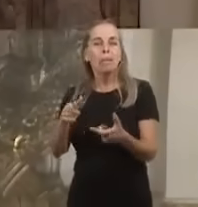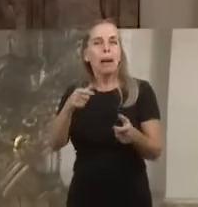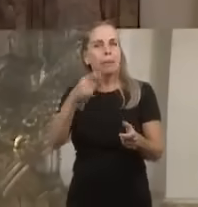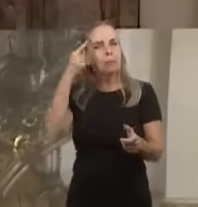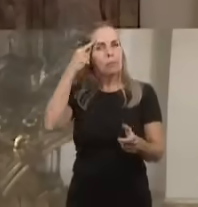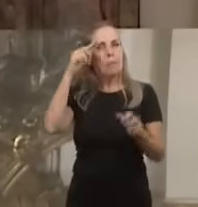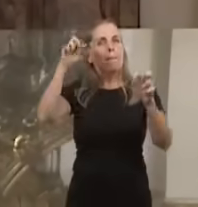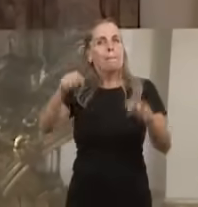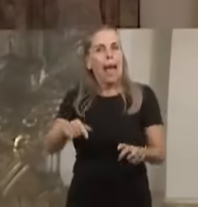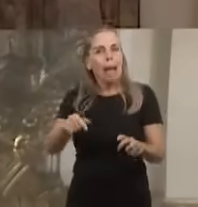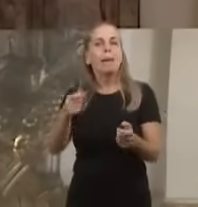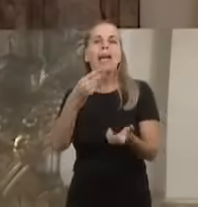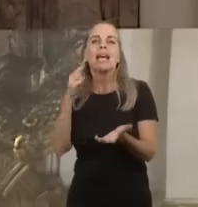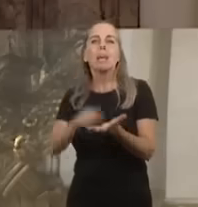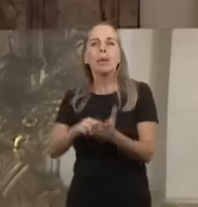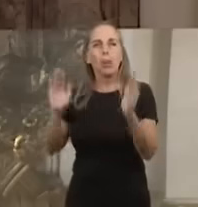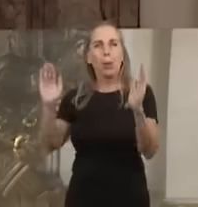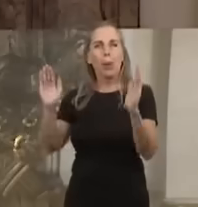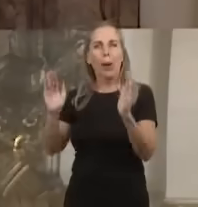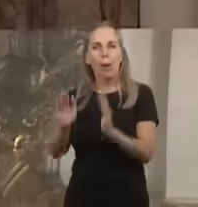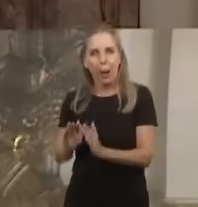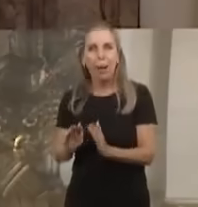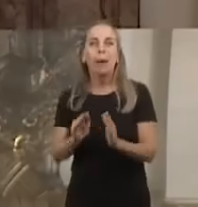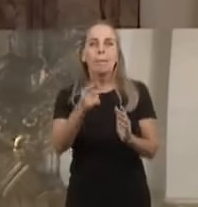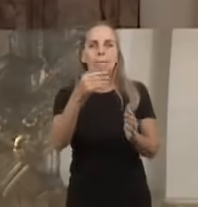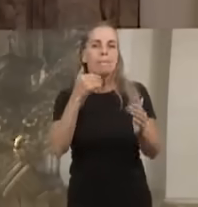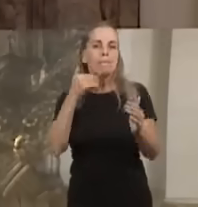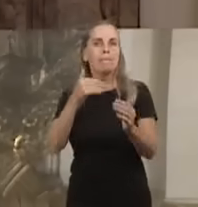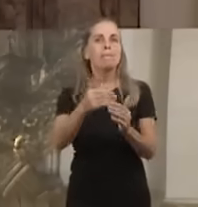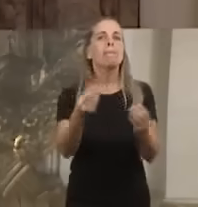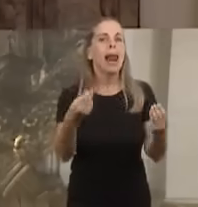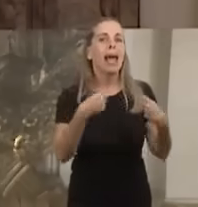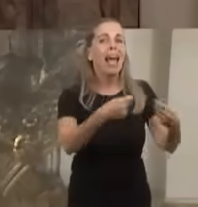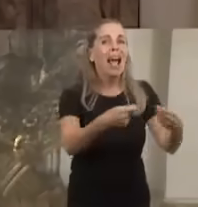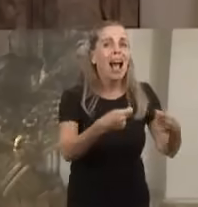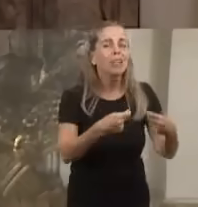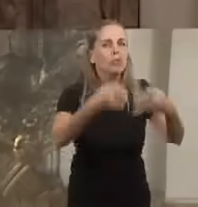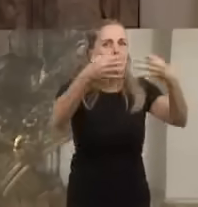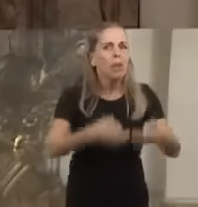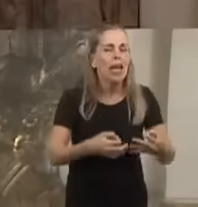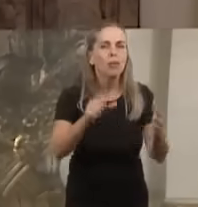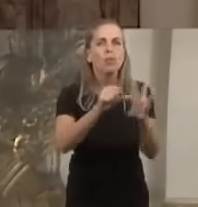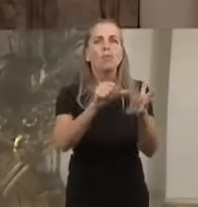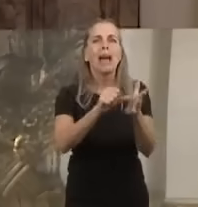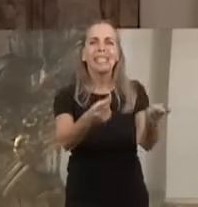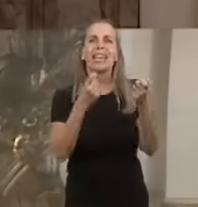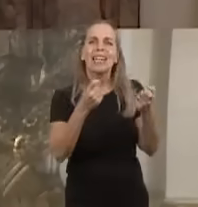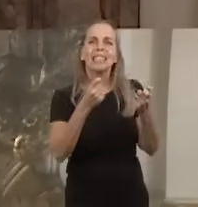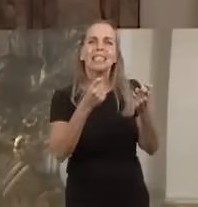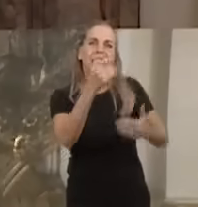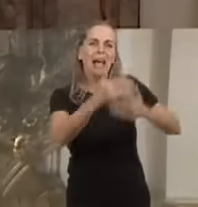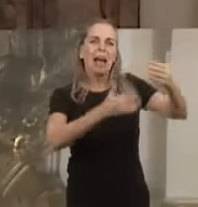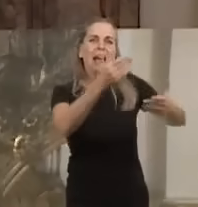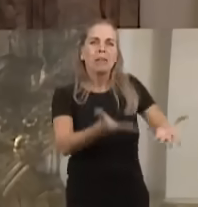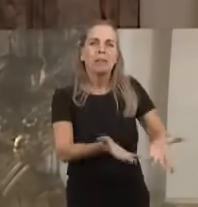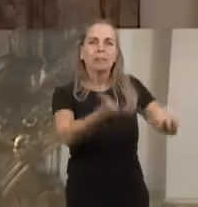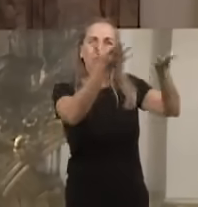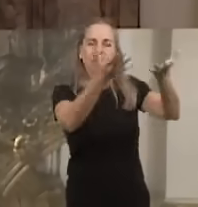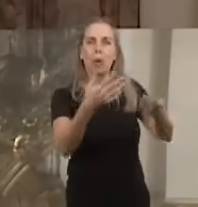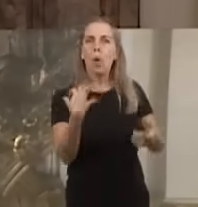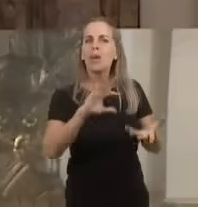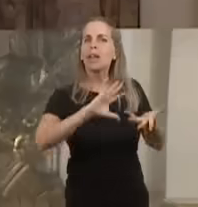la Argentina tenga un nivel de gasto público y presión impositiva acorde al de un país que necesita crecer Porque la única manera de sacar